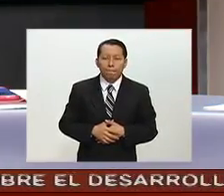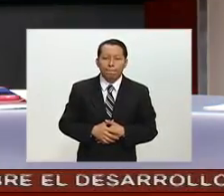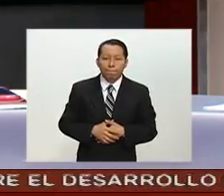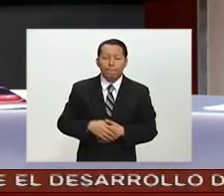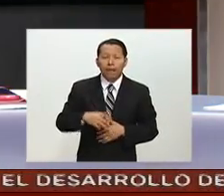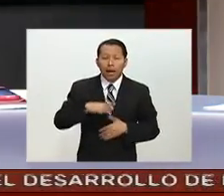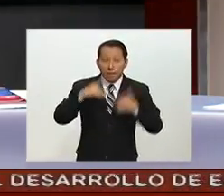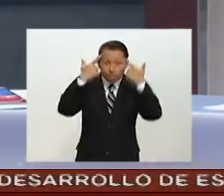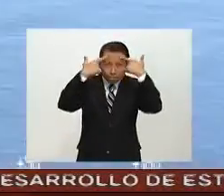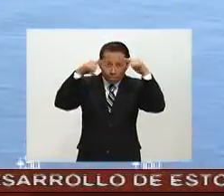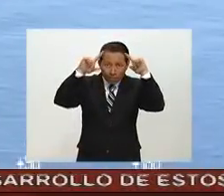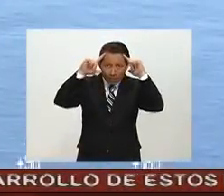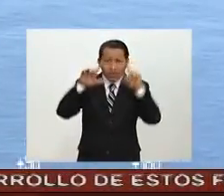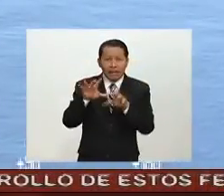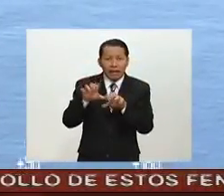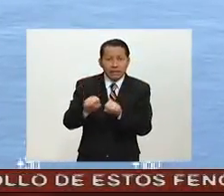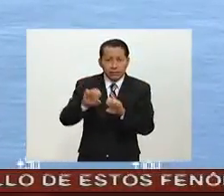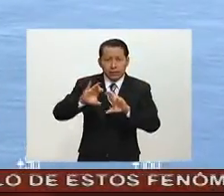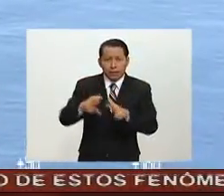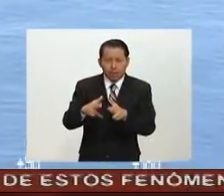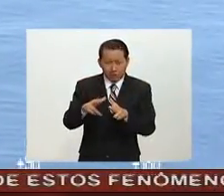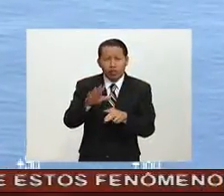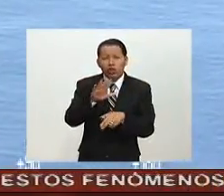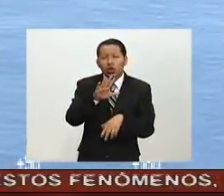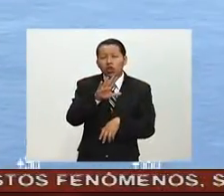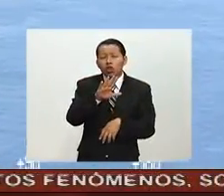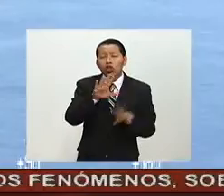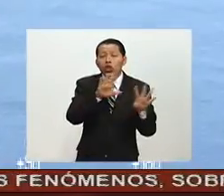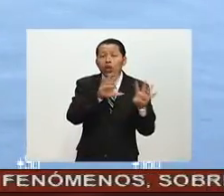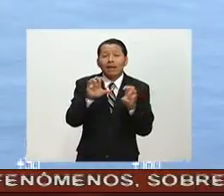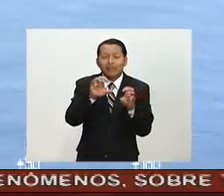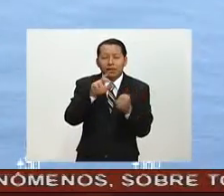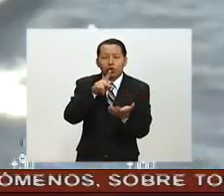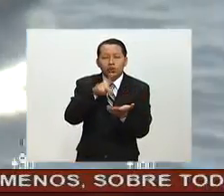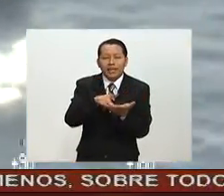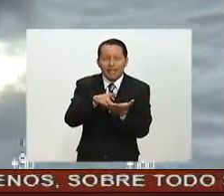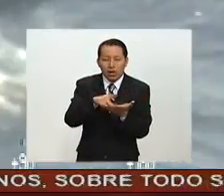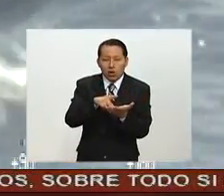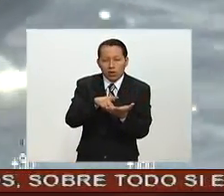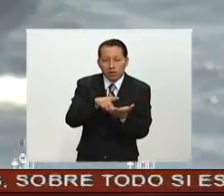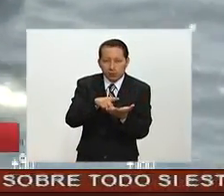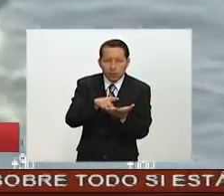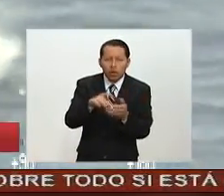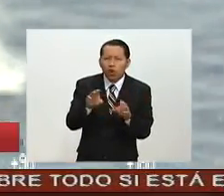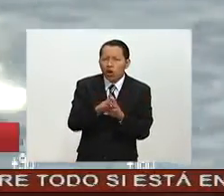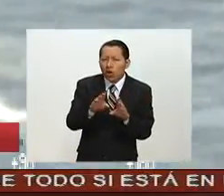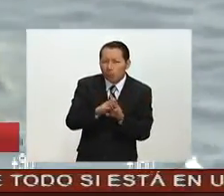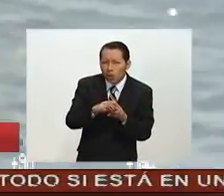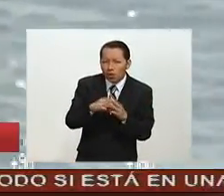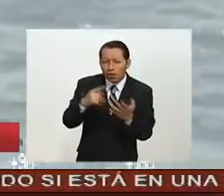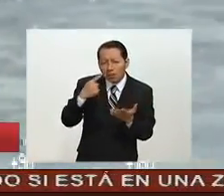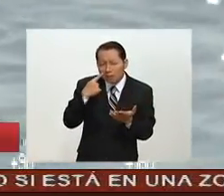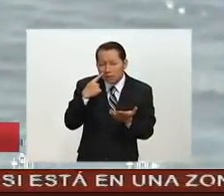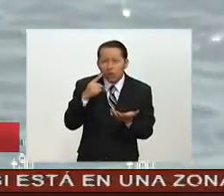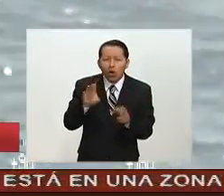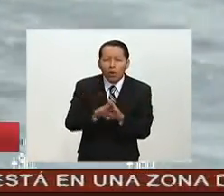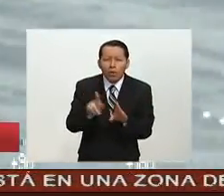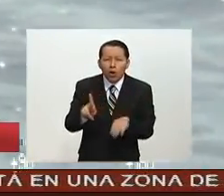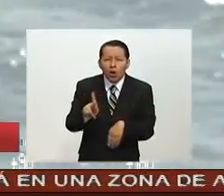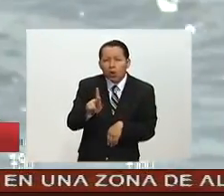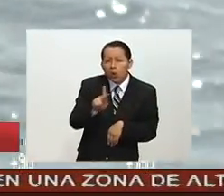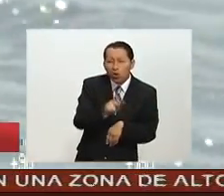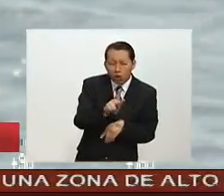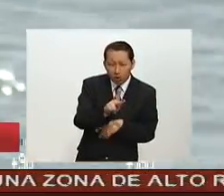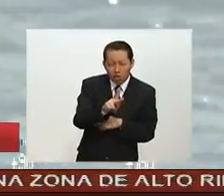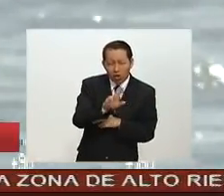Elementos de la Marina aseguraron en Chiapas más de 900 kilogramos de una sustancia con características similares al